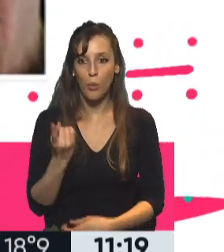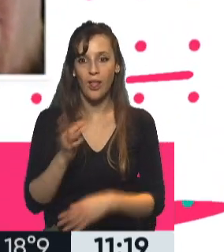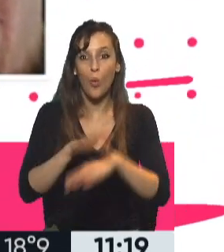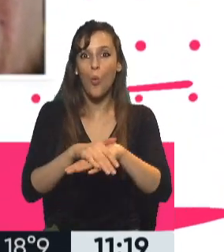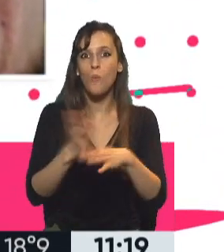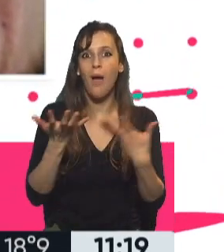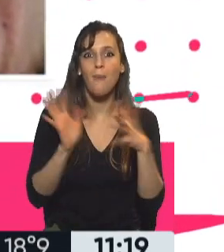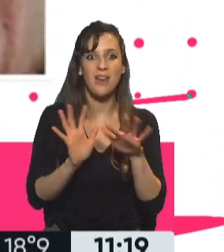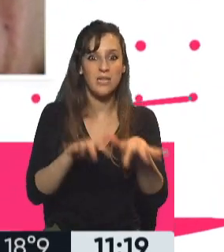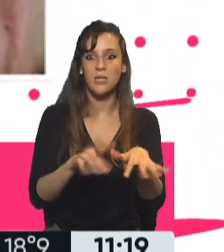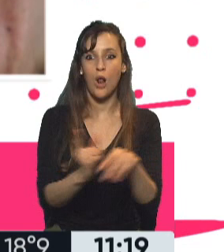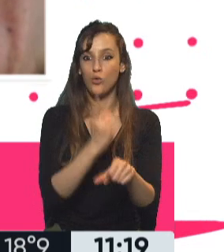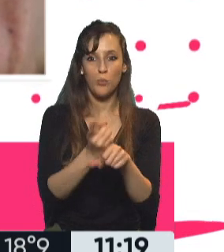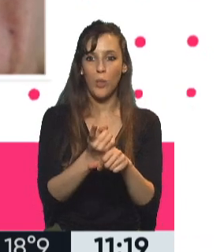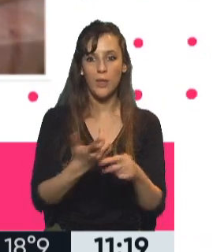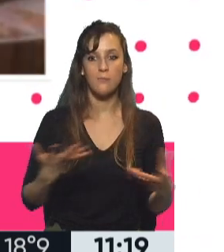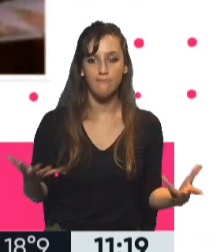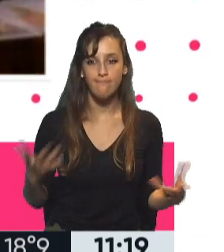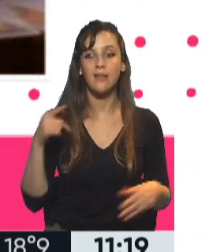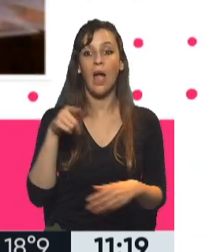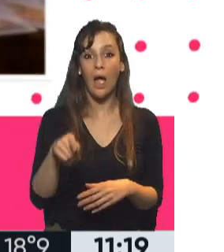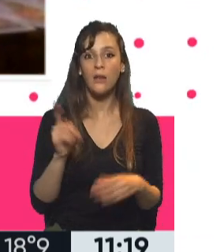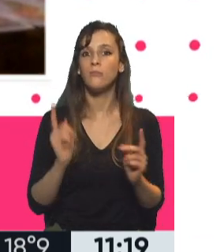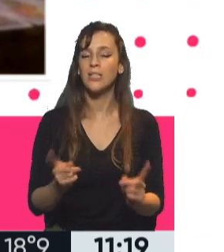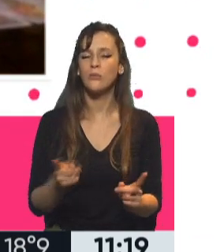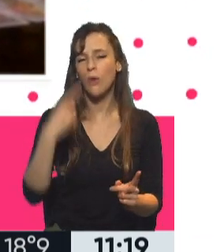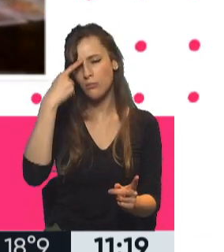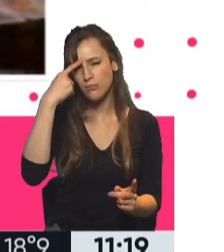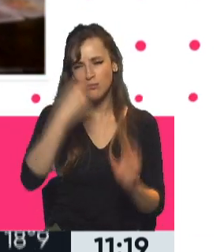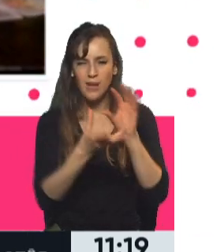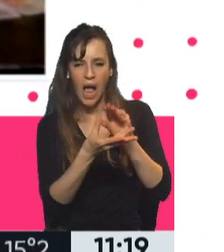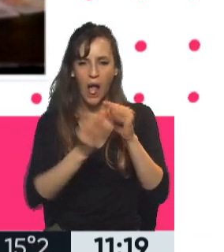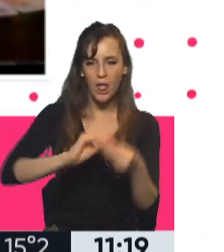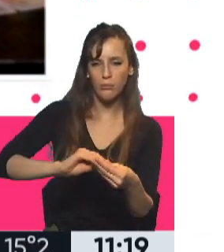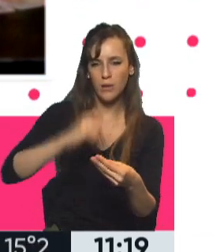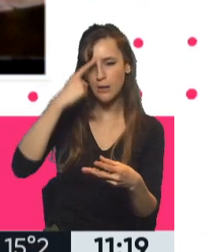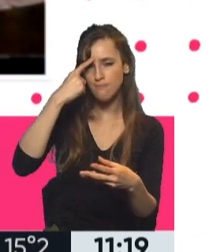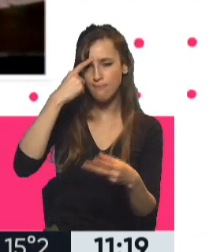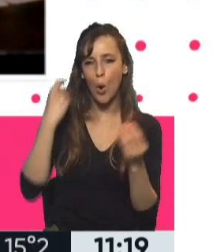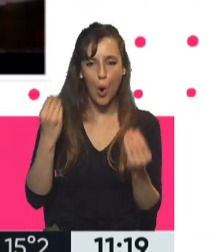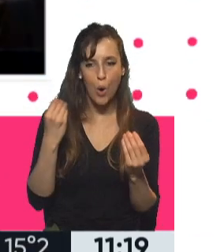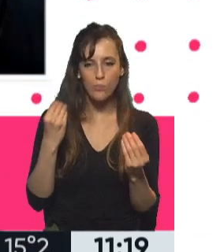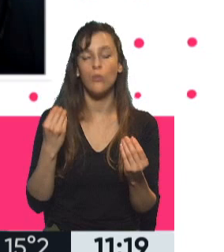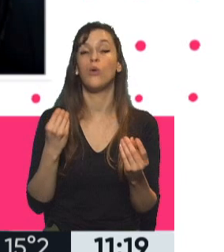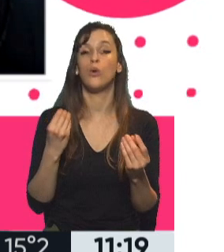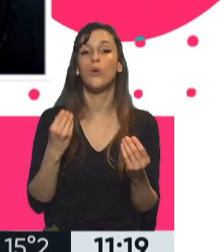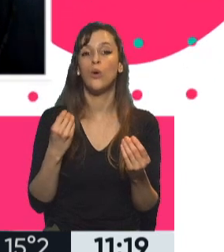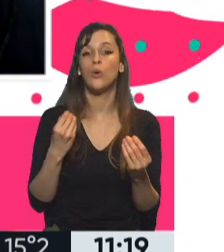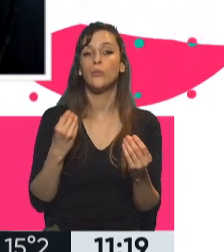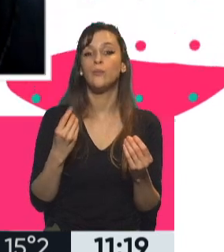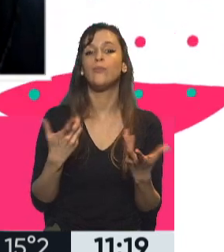obviamente. Y bueno, y ahí tuvimos que readaptarnos y aprender a hacer un curso acelerado, porque la verdad que todo el tema